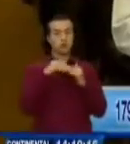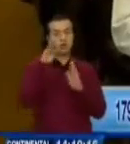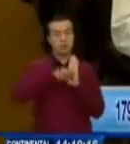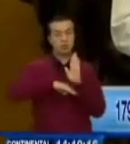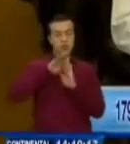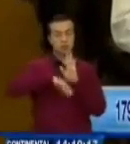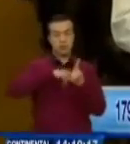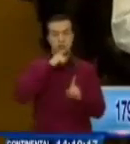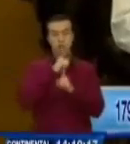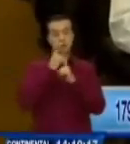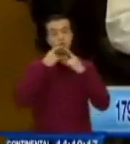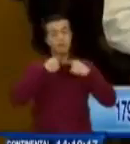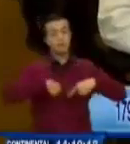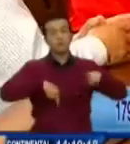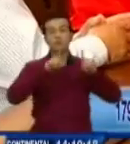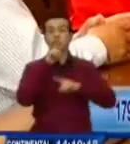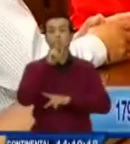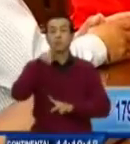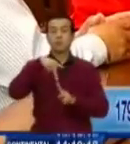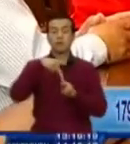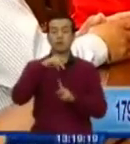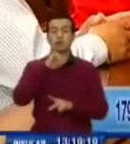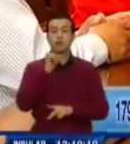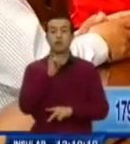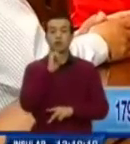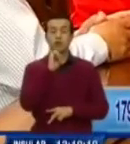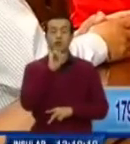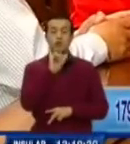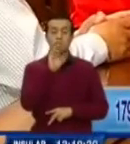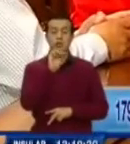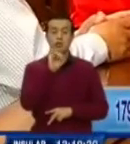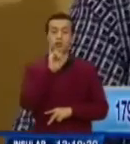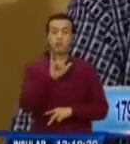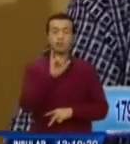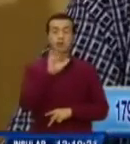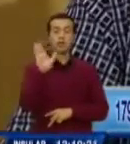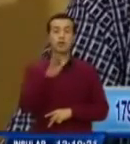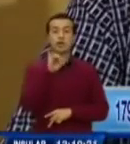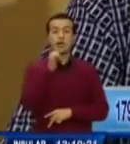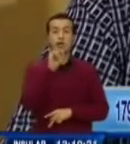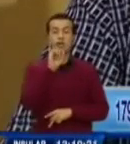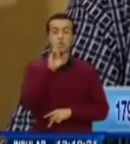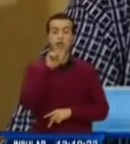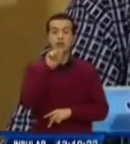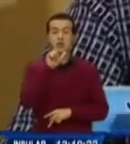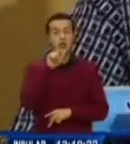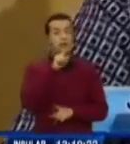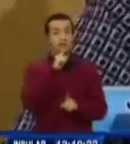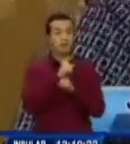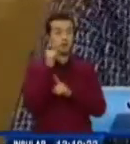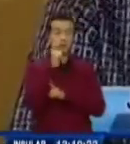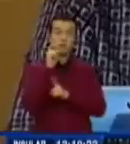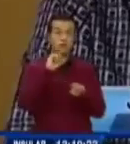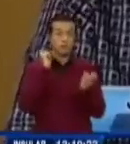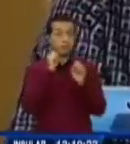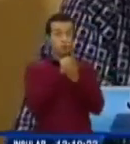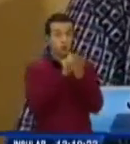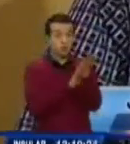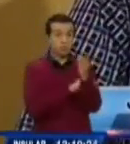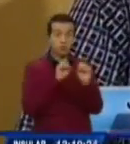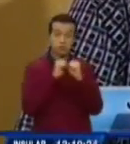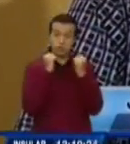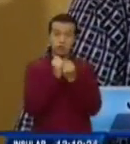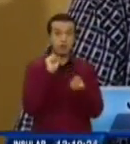menos. Así lo explicó el prefecto Jairala a sus directores departamentales. Vamos a tener que hacer ajustes hasta en programas sociales. Nuestro